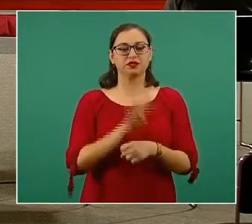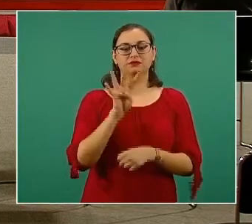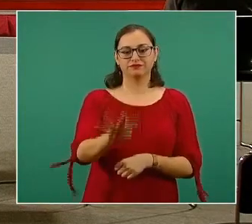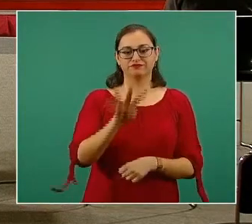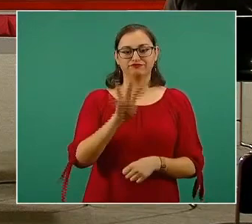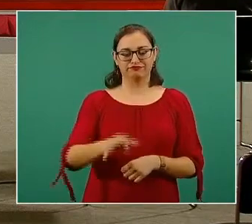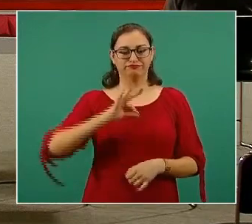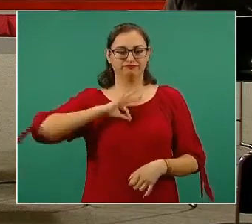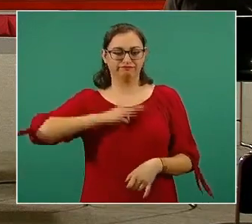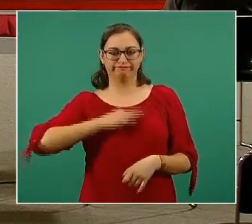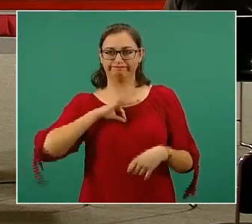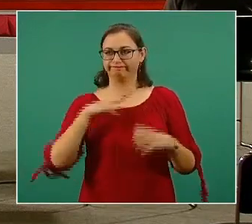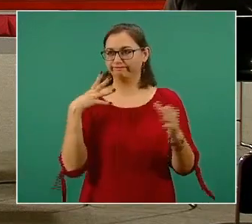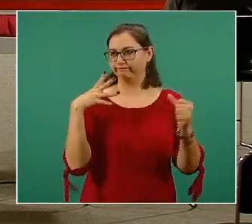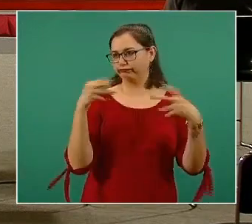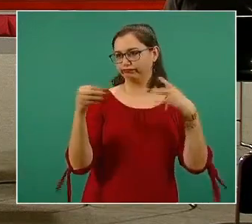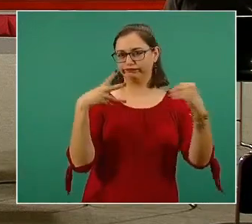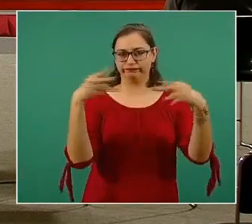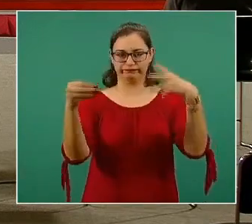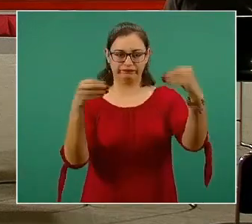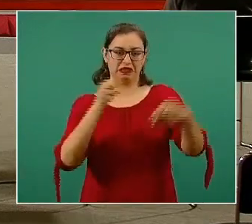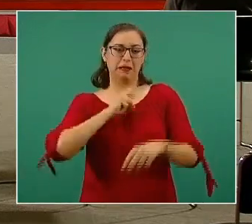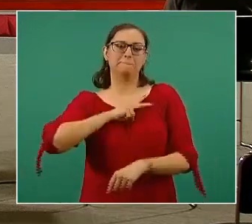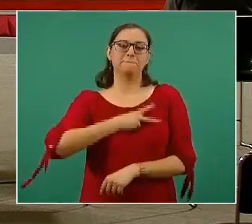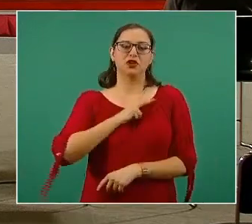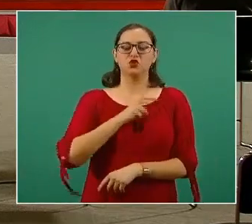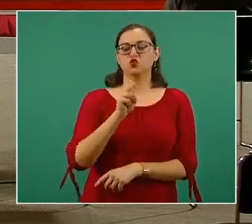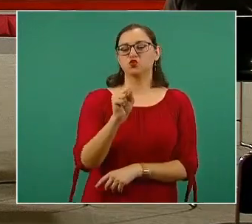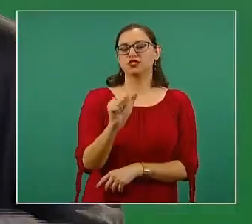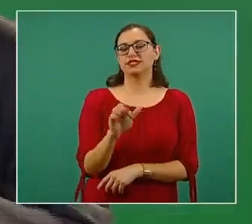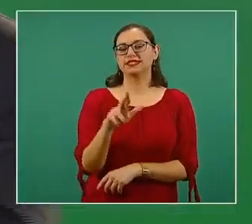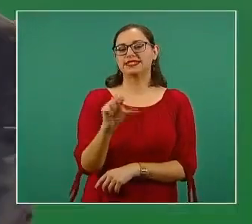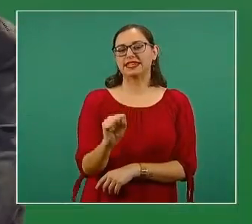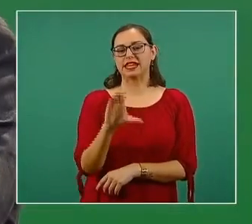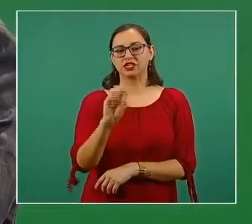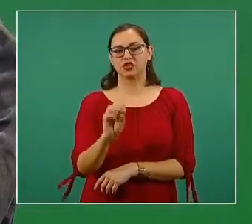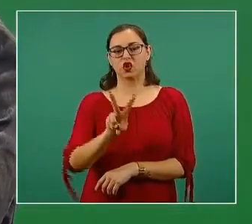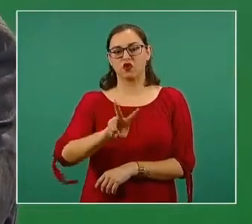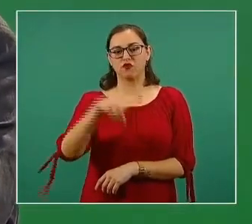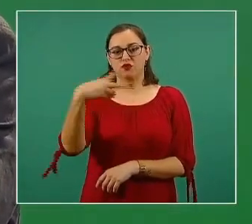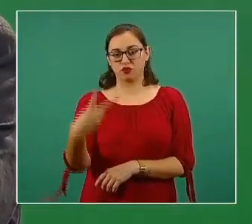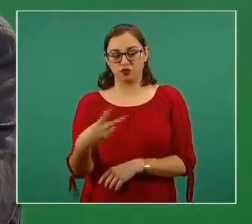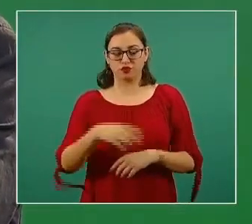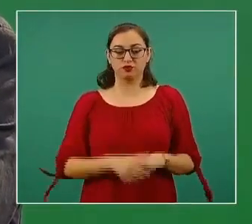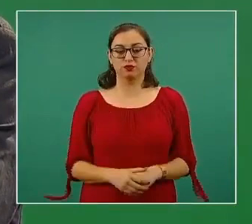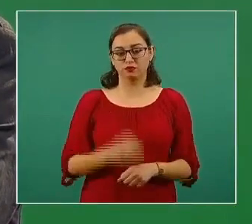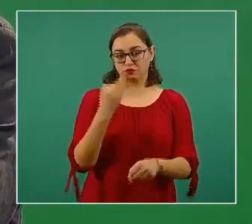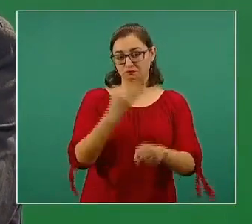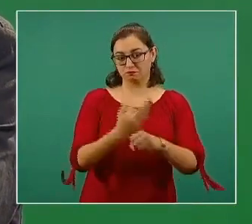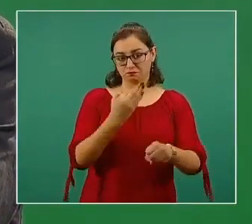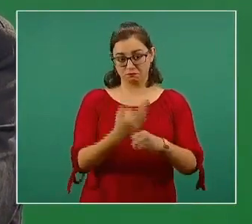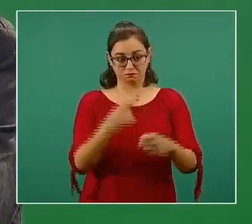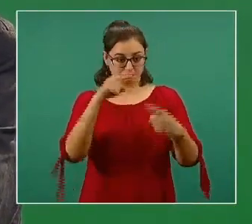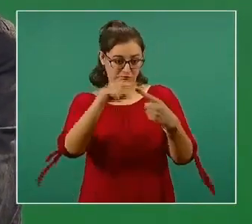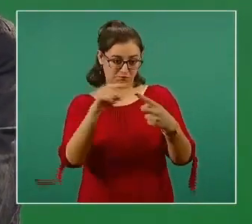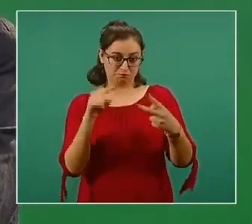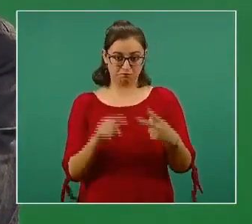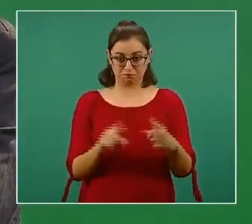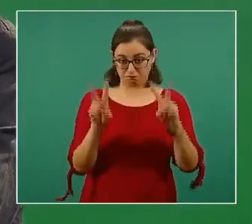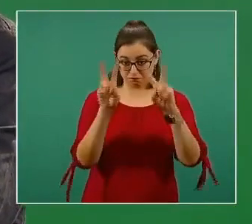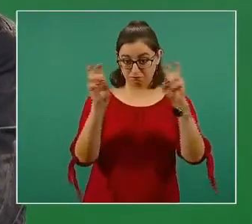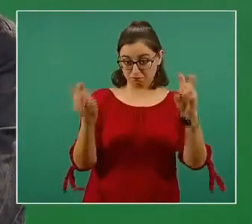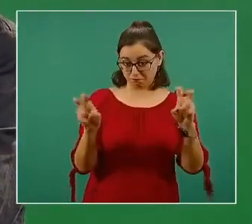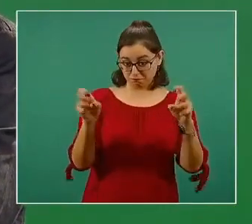por el coronavirus SARS-CoV-2. Hoy tenemos dos elementos en nuestro programa de presentación. Lo primero es,